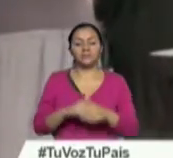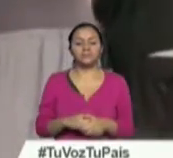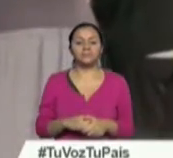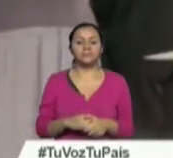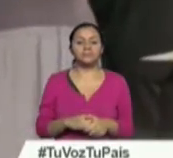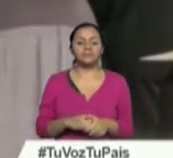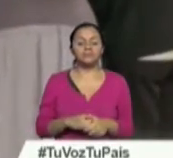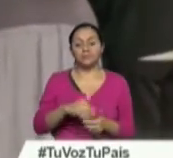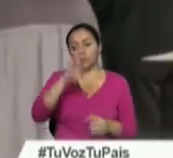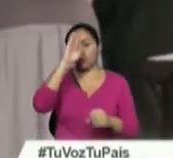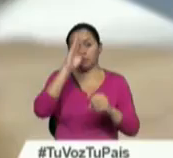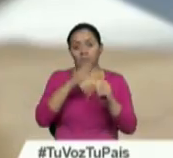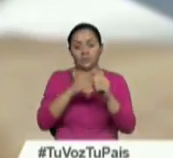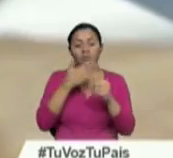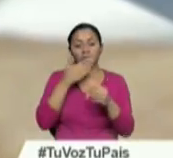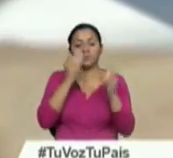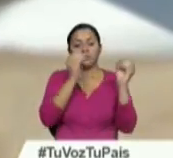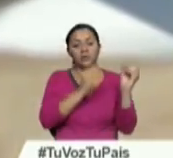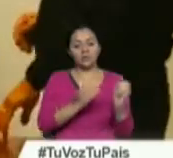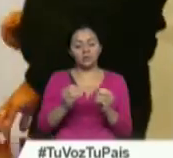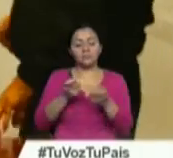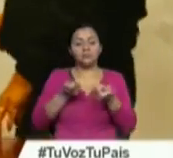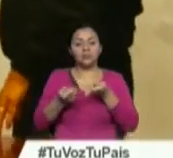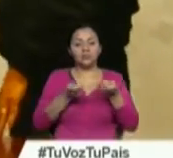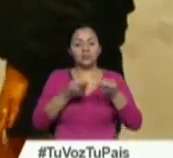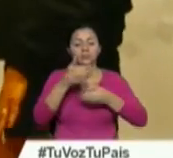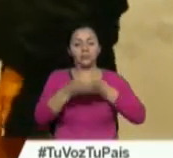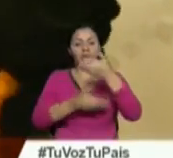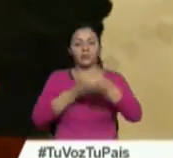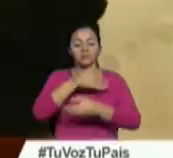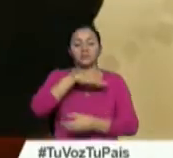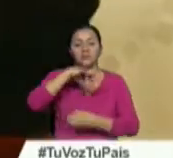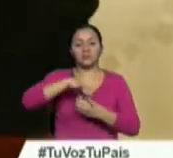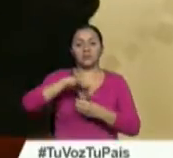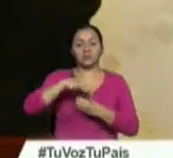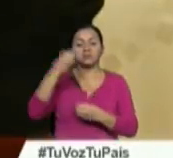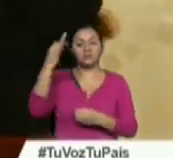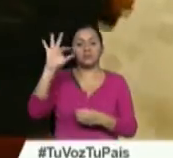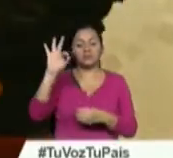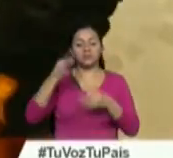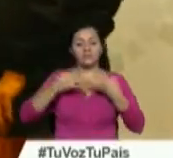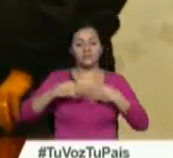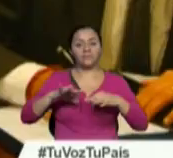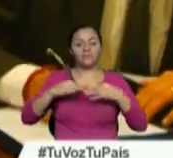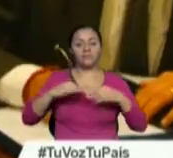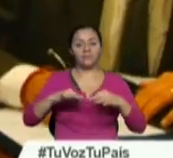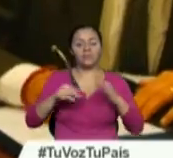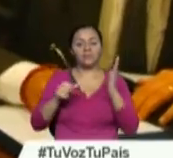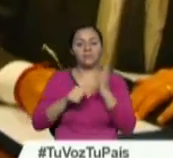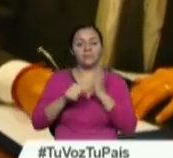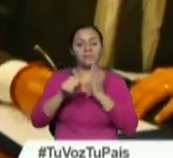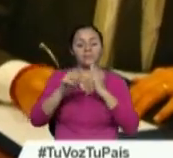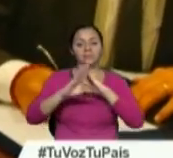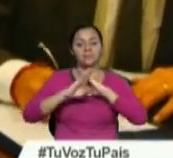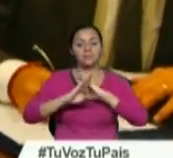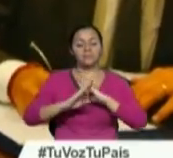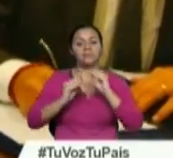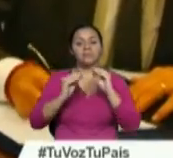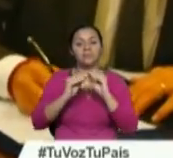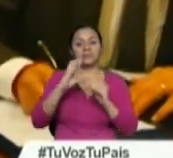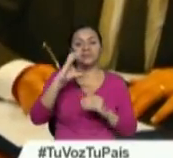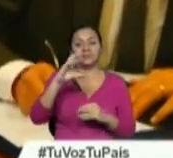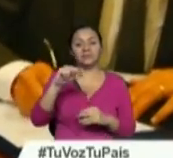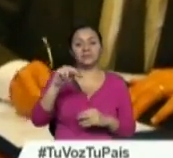de garantizar la organización y el control del proceso electoral del próximo 19 de febrero, el Ministerio de Defensa y el Consejo